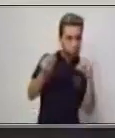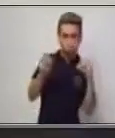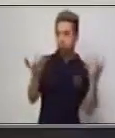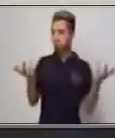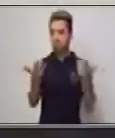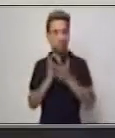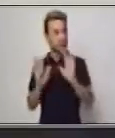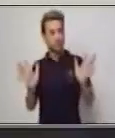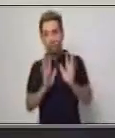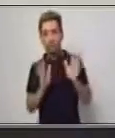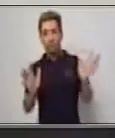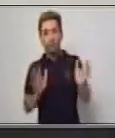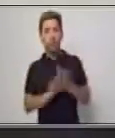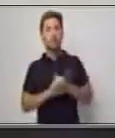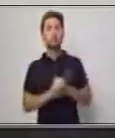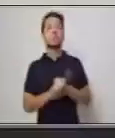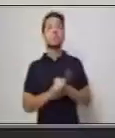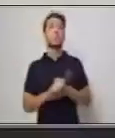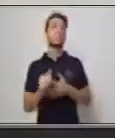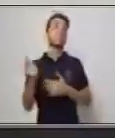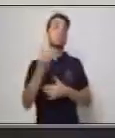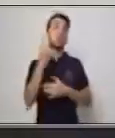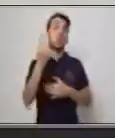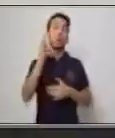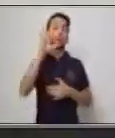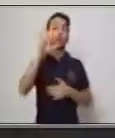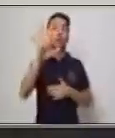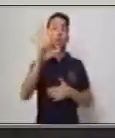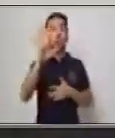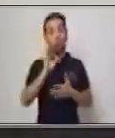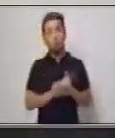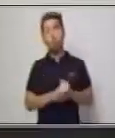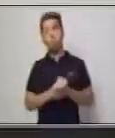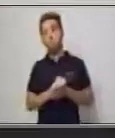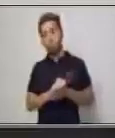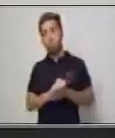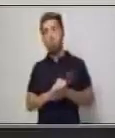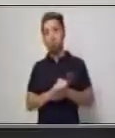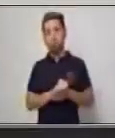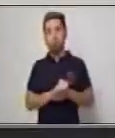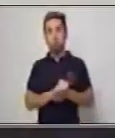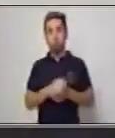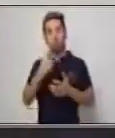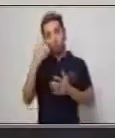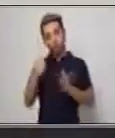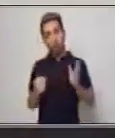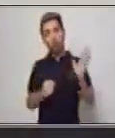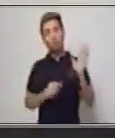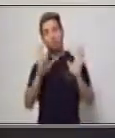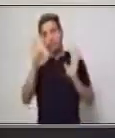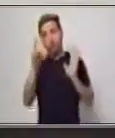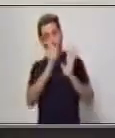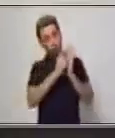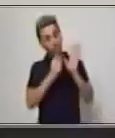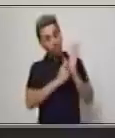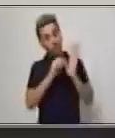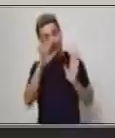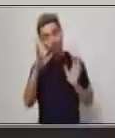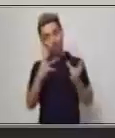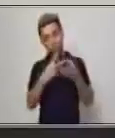No, tampoco. Entonces, solamente es dentro de 5. Bueno, vuelvo a colocar 5 dividido 5, me dará 1.